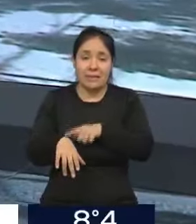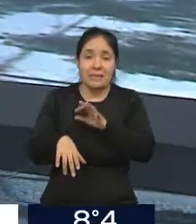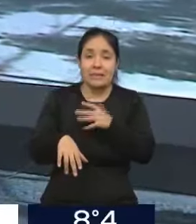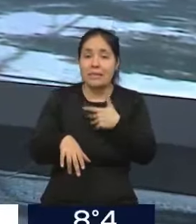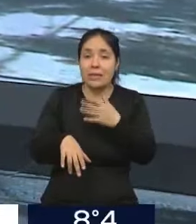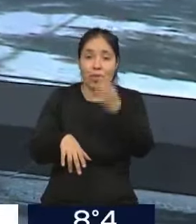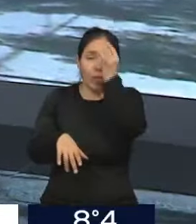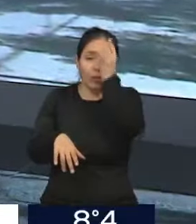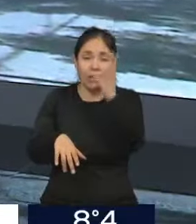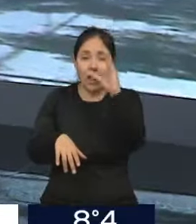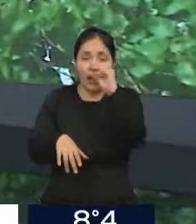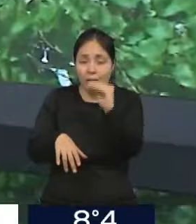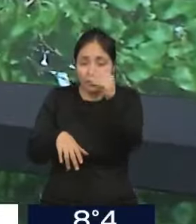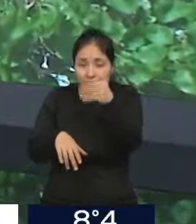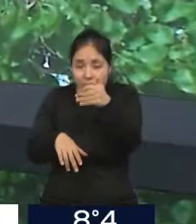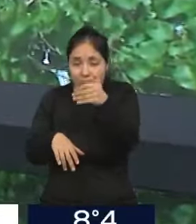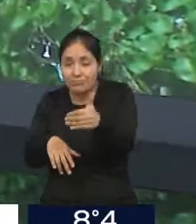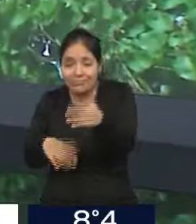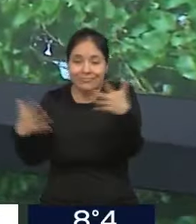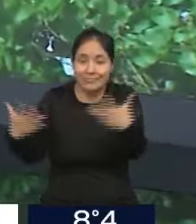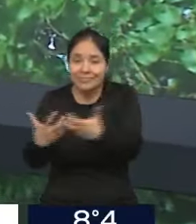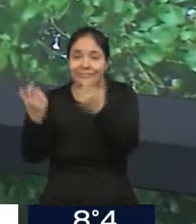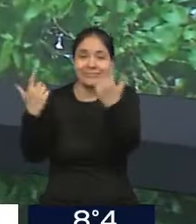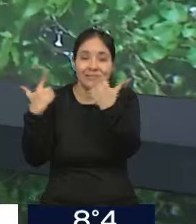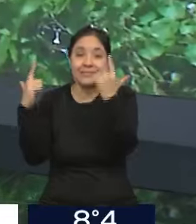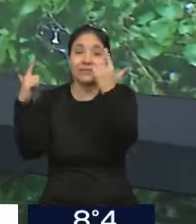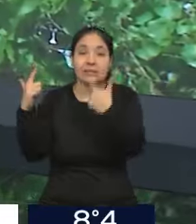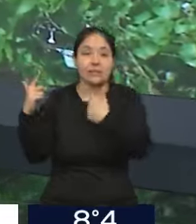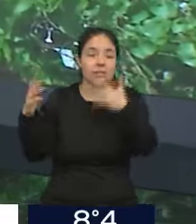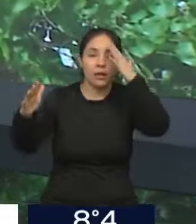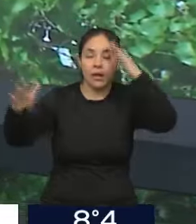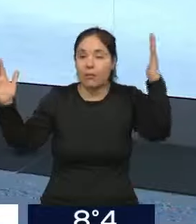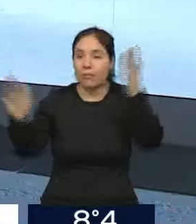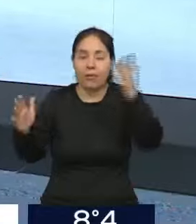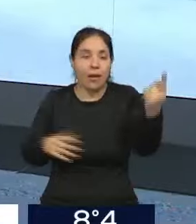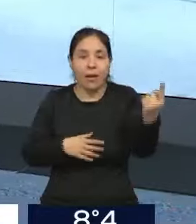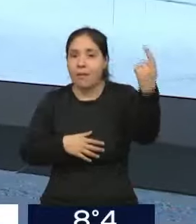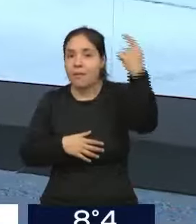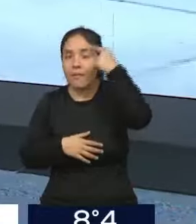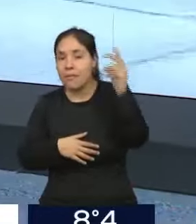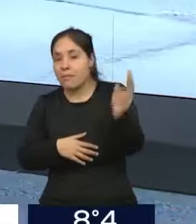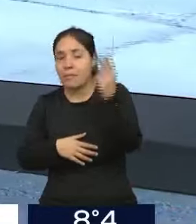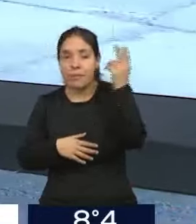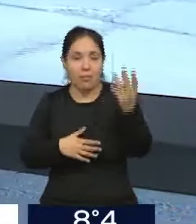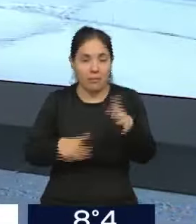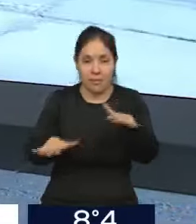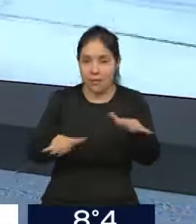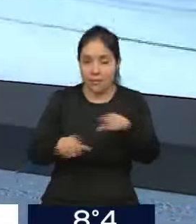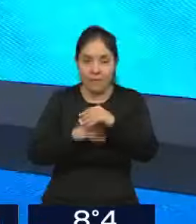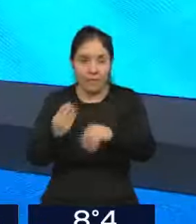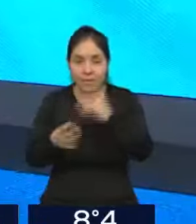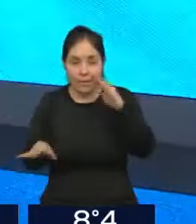del 24 para el 25 cuando la tragedia enlutó a su familia. A pesar del